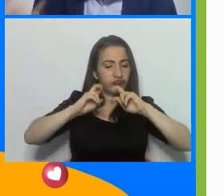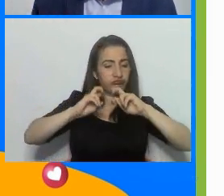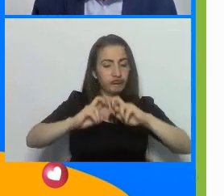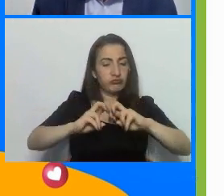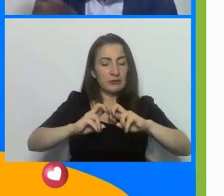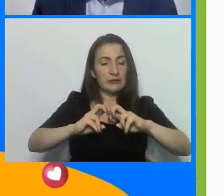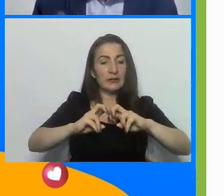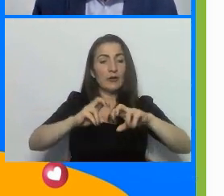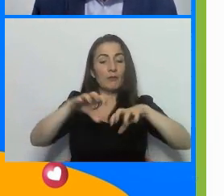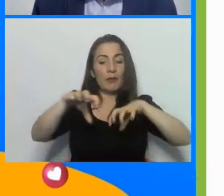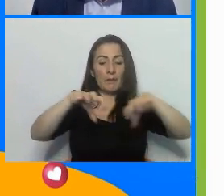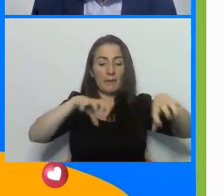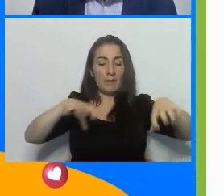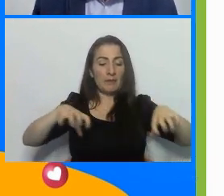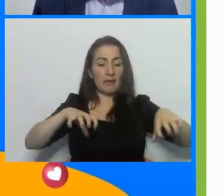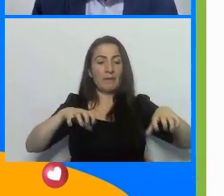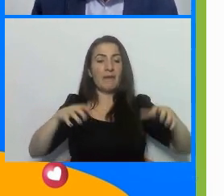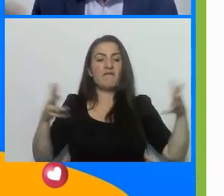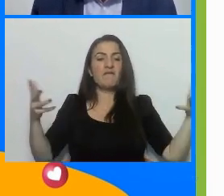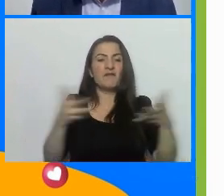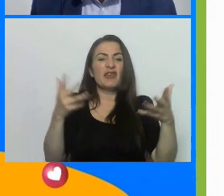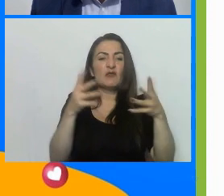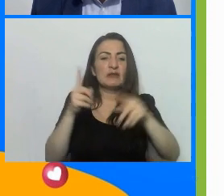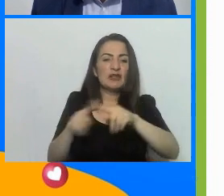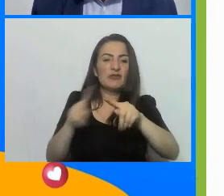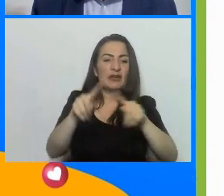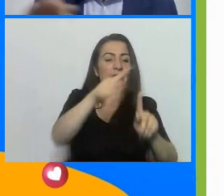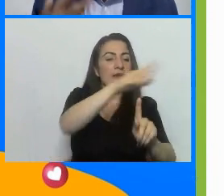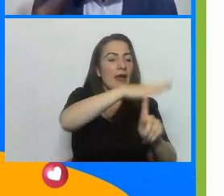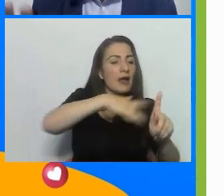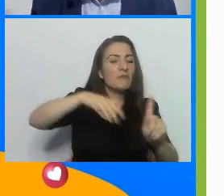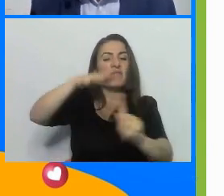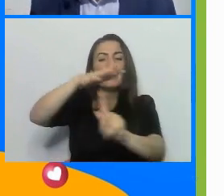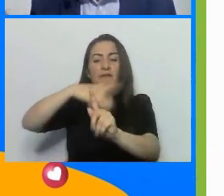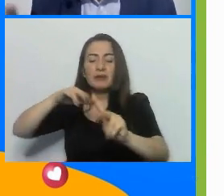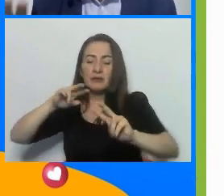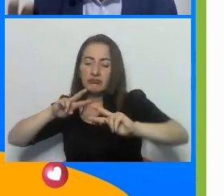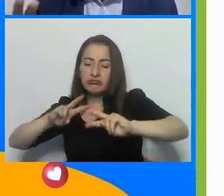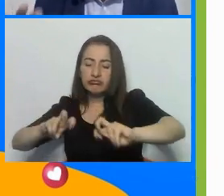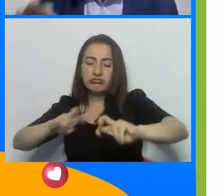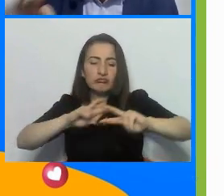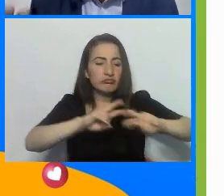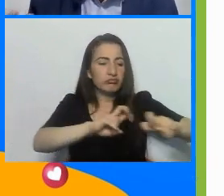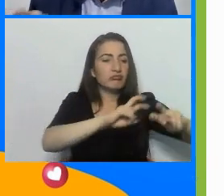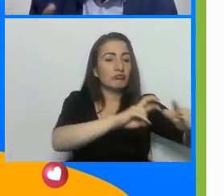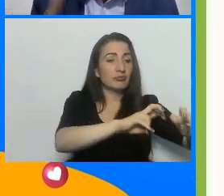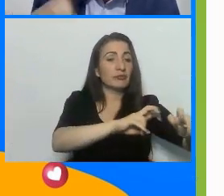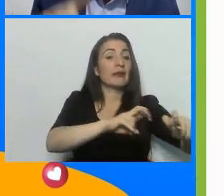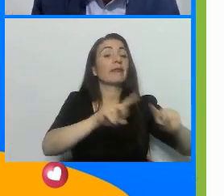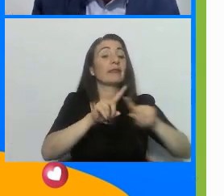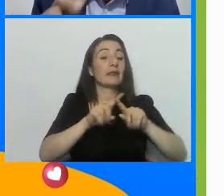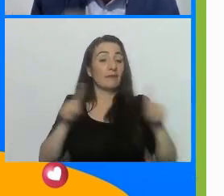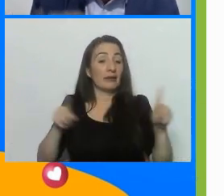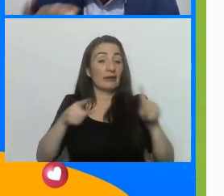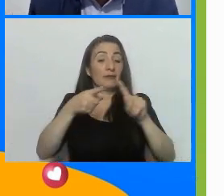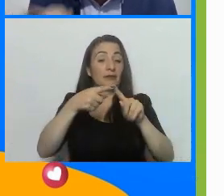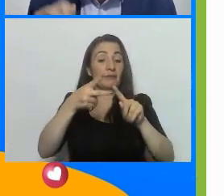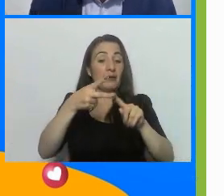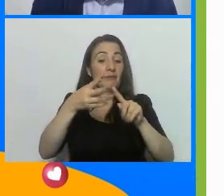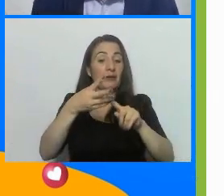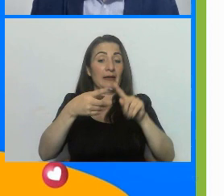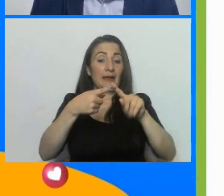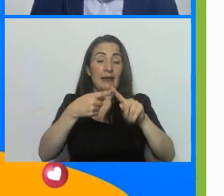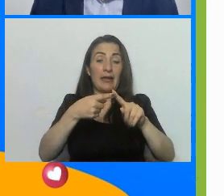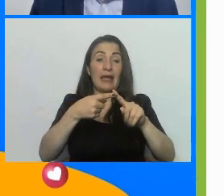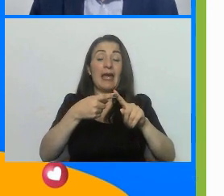en su entorno, en su medio ambiente, en su ambiente. Tres términos completamente diferentes, pero muy parecidos: medio ambiente, ambiente y